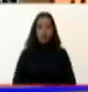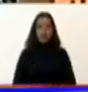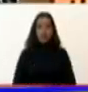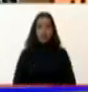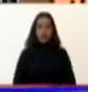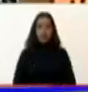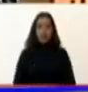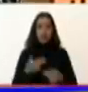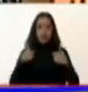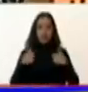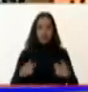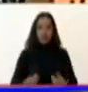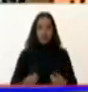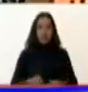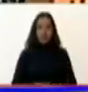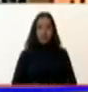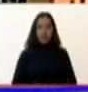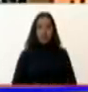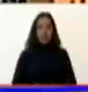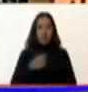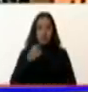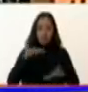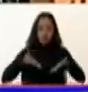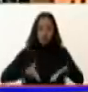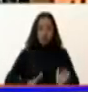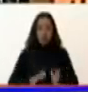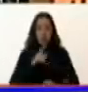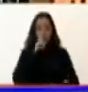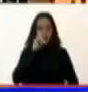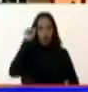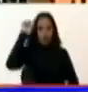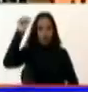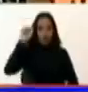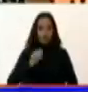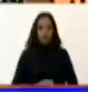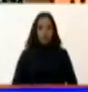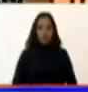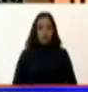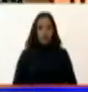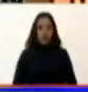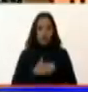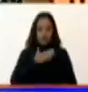y humanista de su hijo Nicolás Maduro.